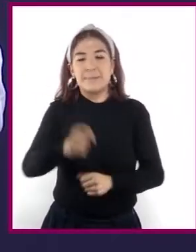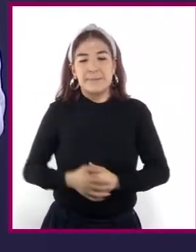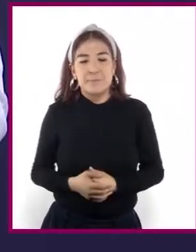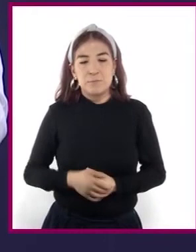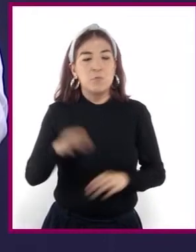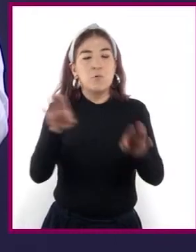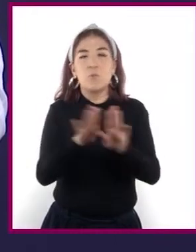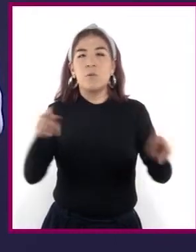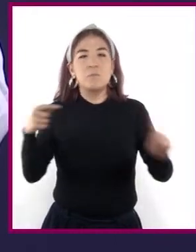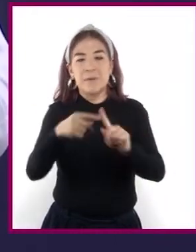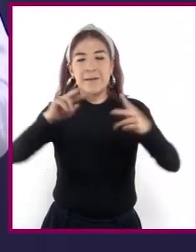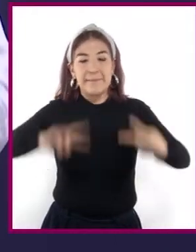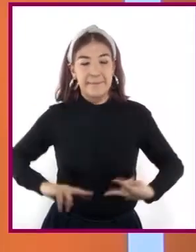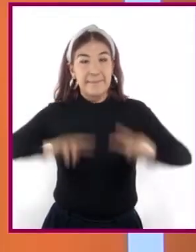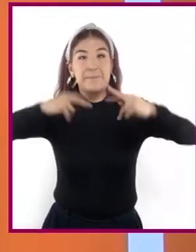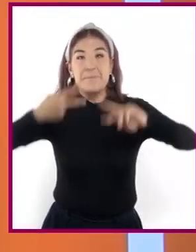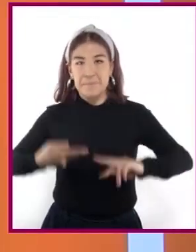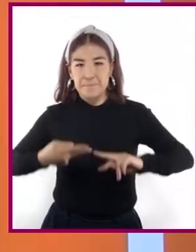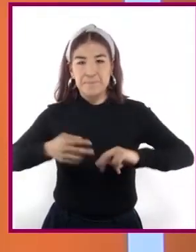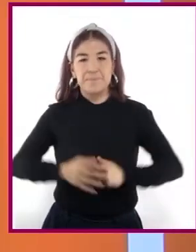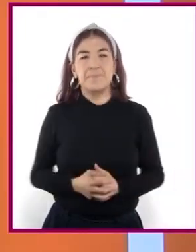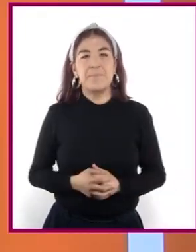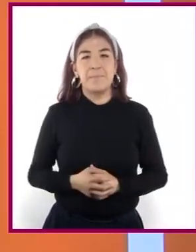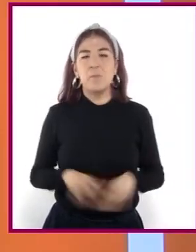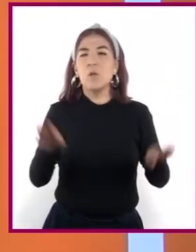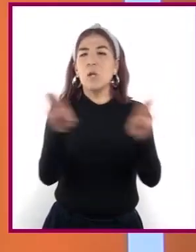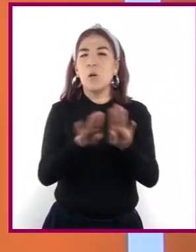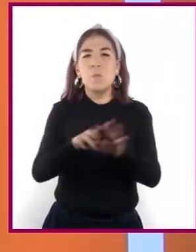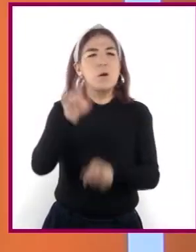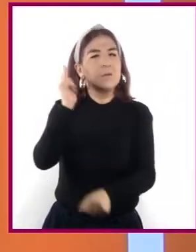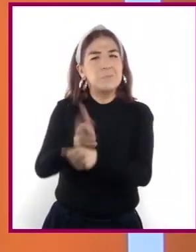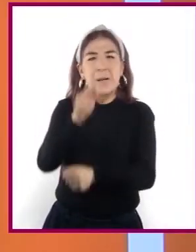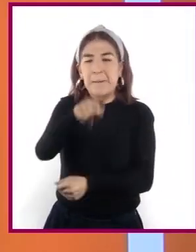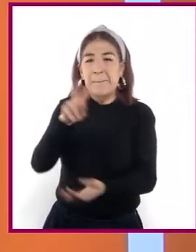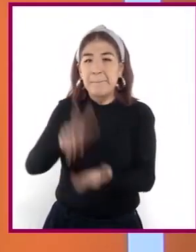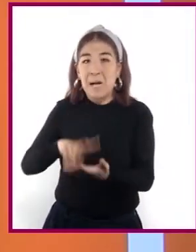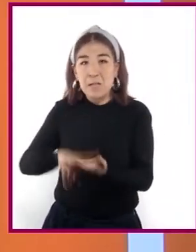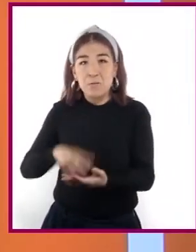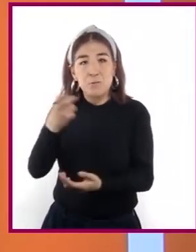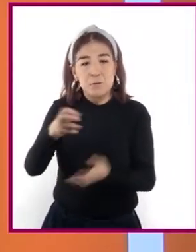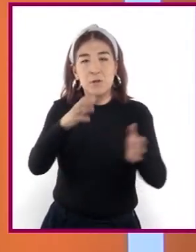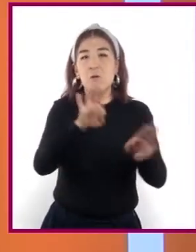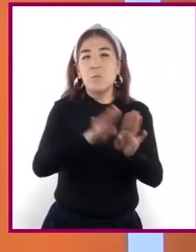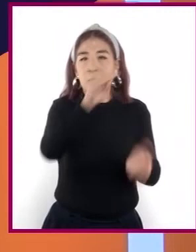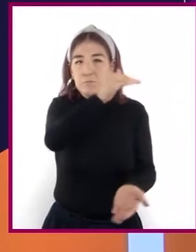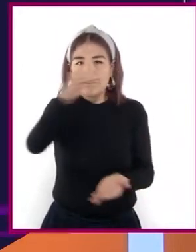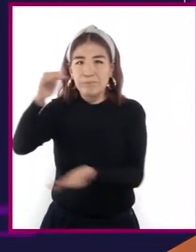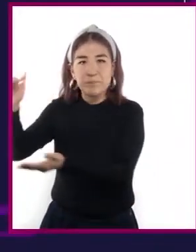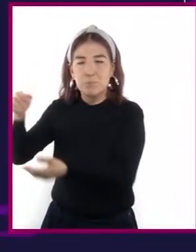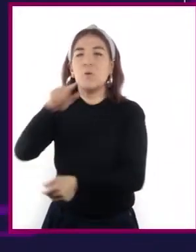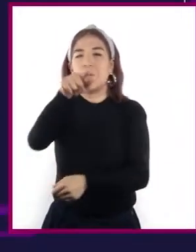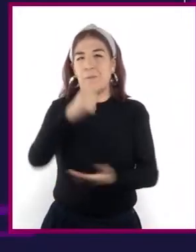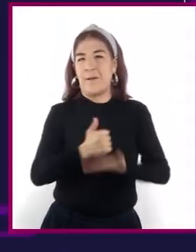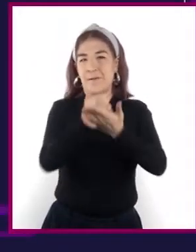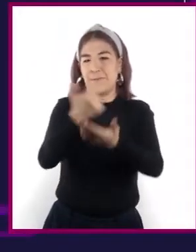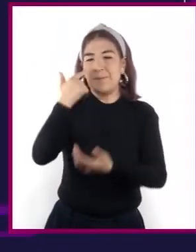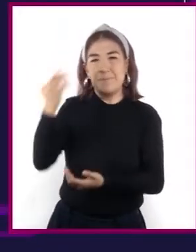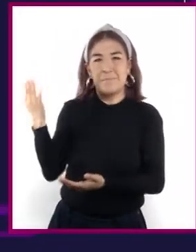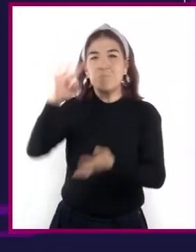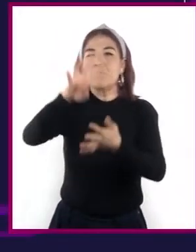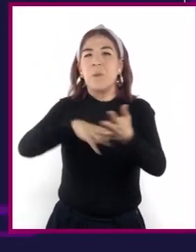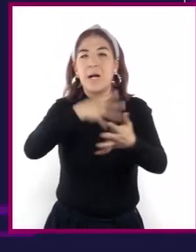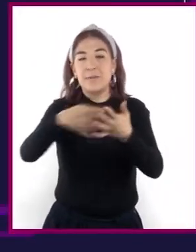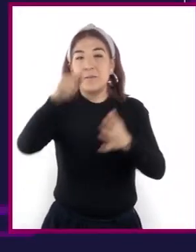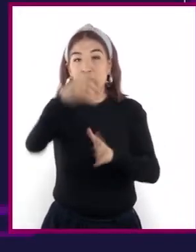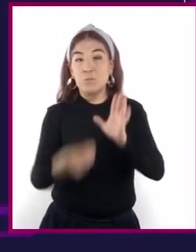una proporcionalidad inversa. Para determinar el número de paquetes, nos auxiliaremos de una tabla,